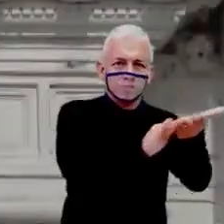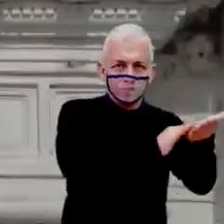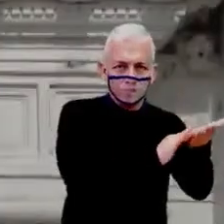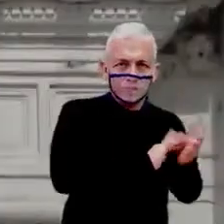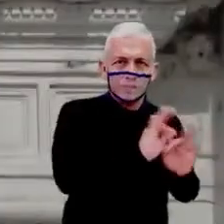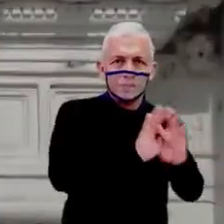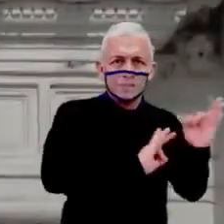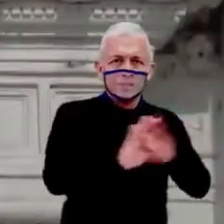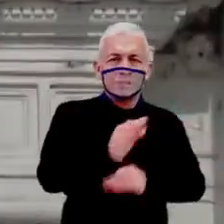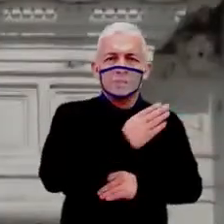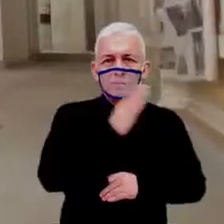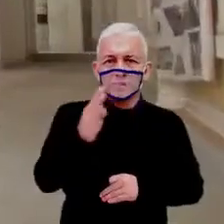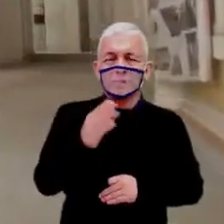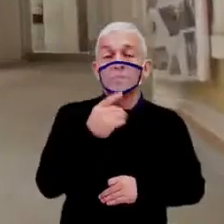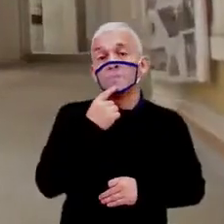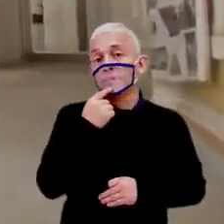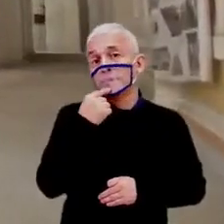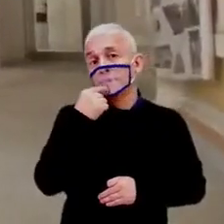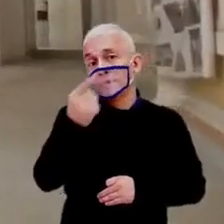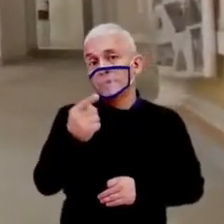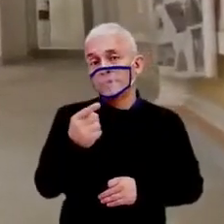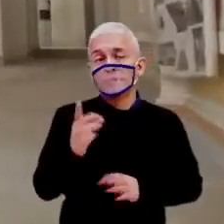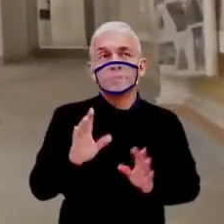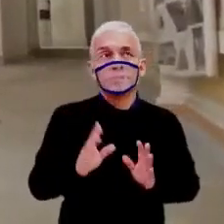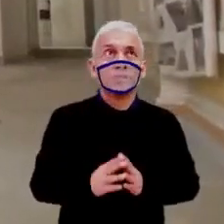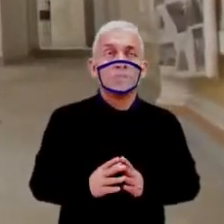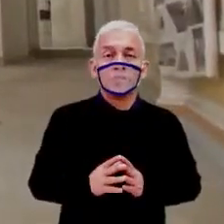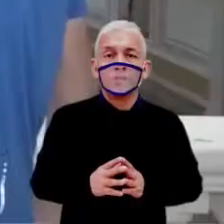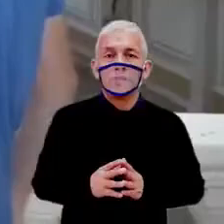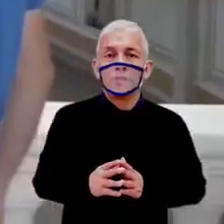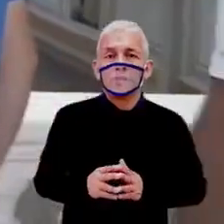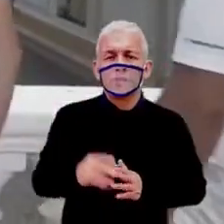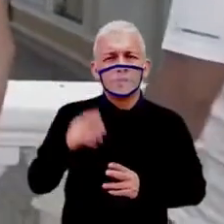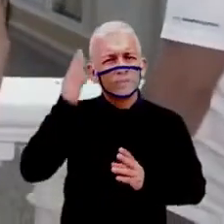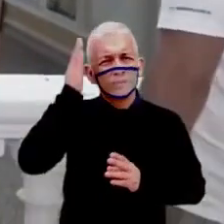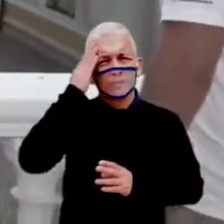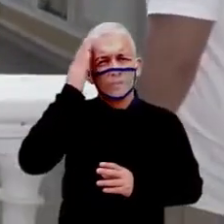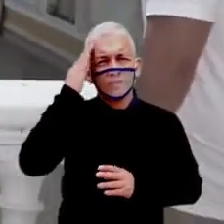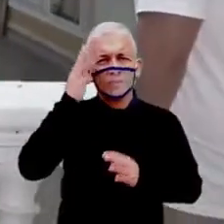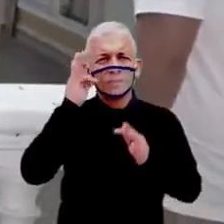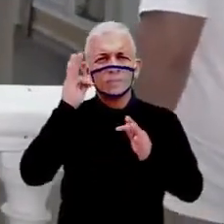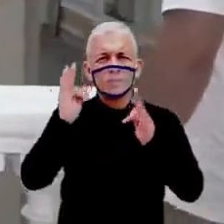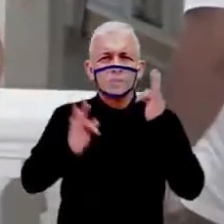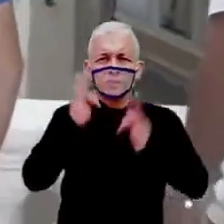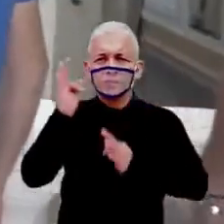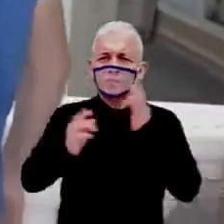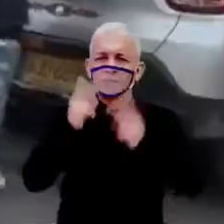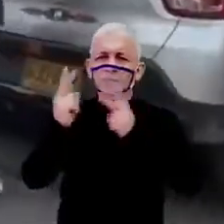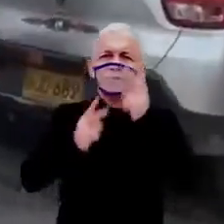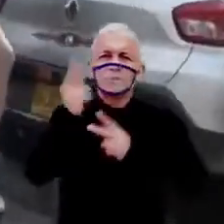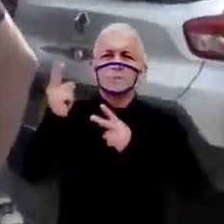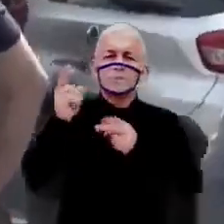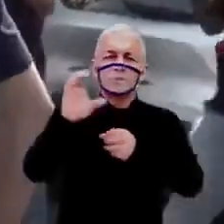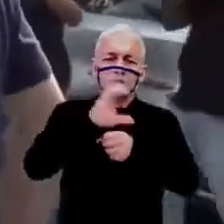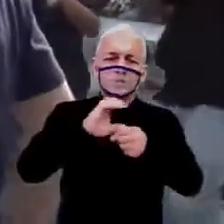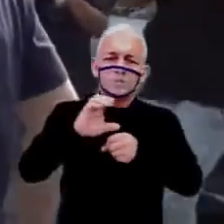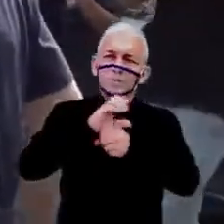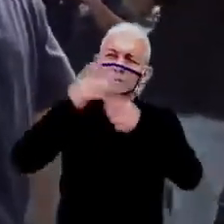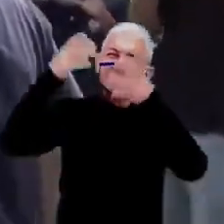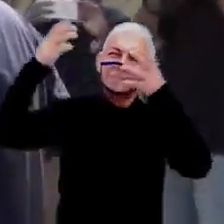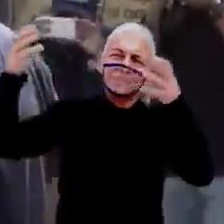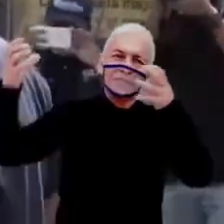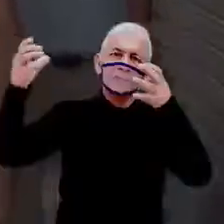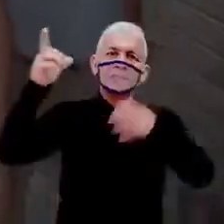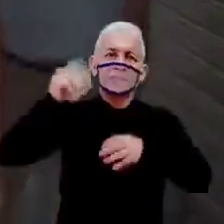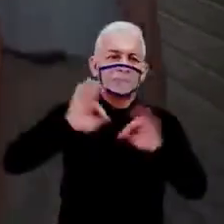apuesta. Dice uno de los grandes conocedores del turismo, toda gran ciudad tiene un gran